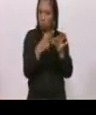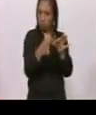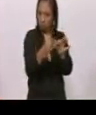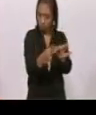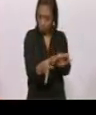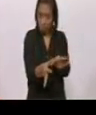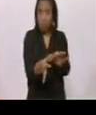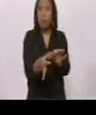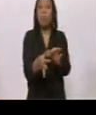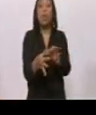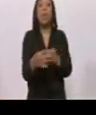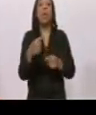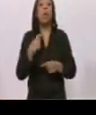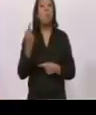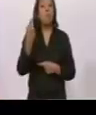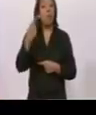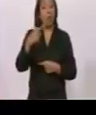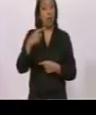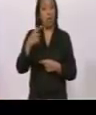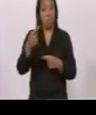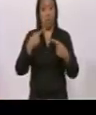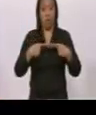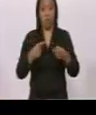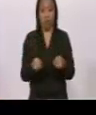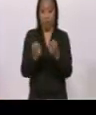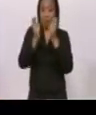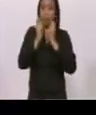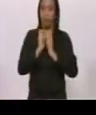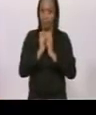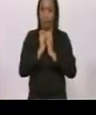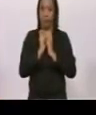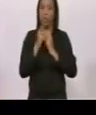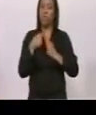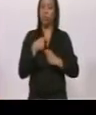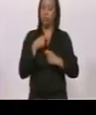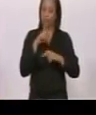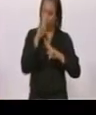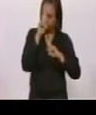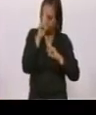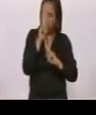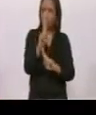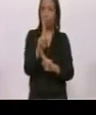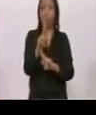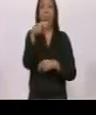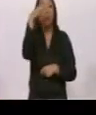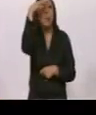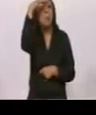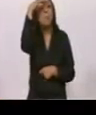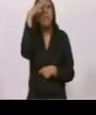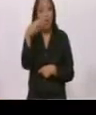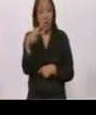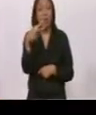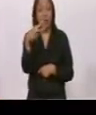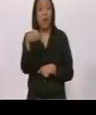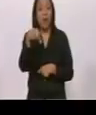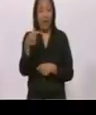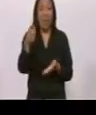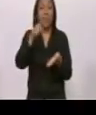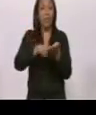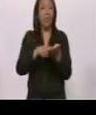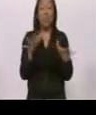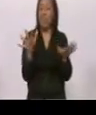el mandato ciudadano que me han otorgado. México necesita cambios de